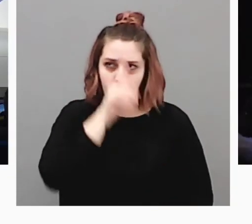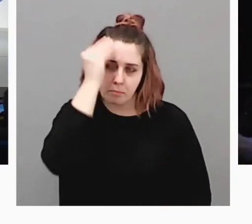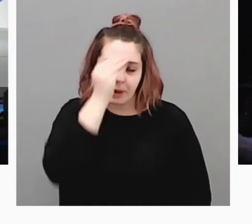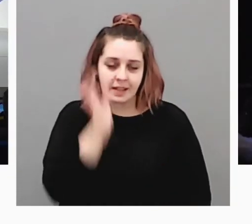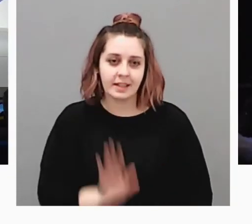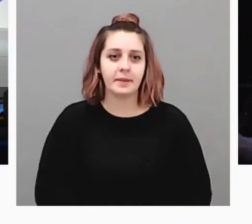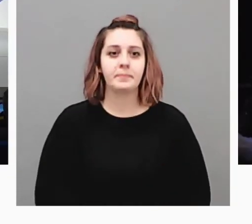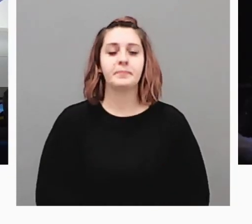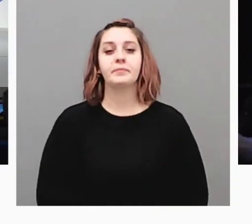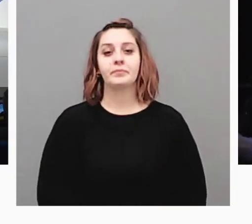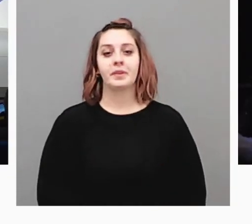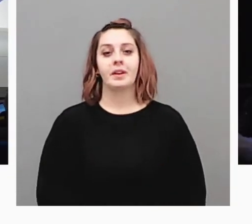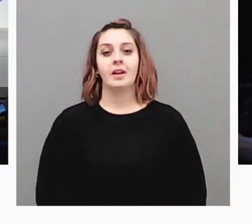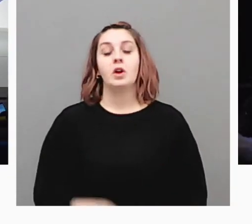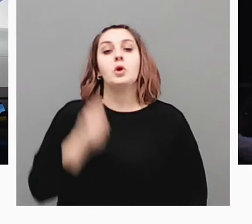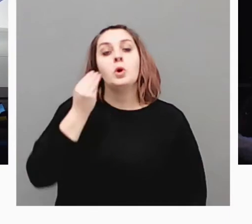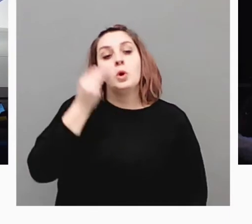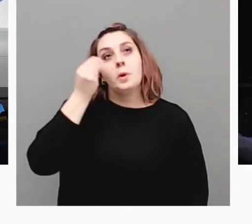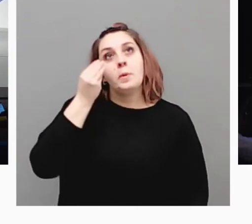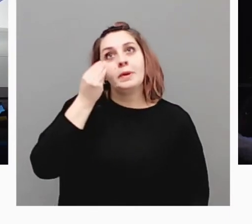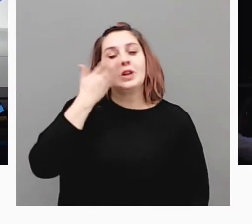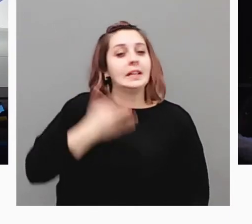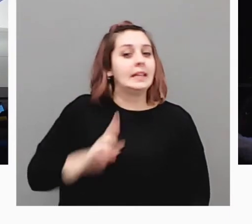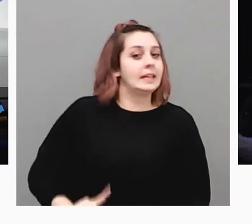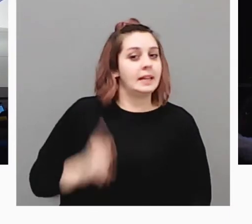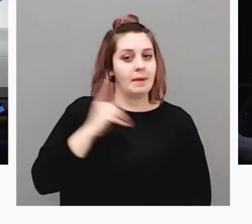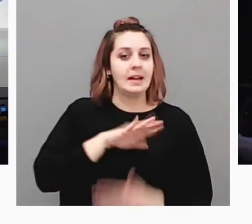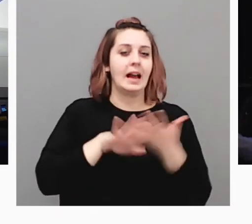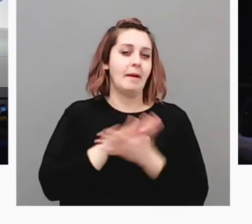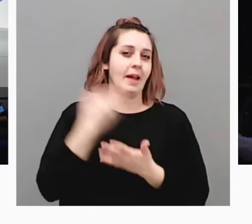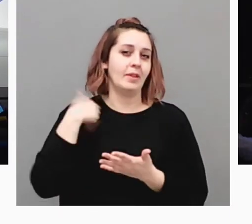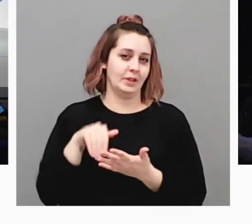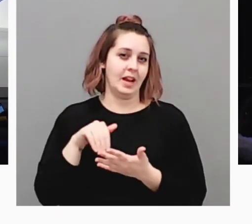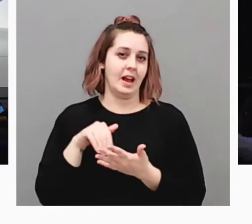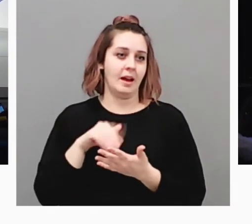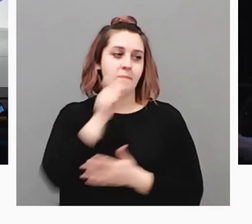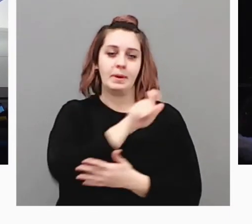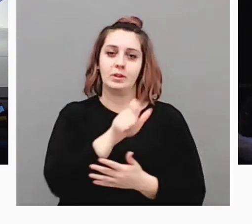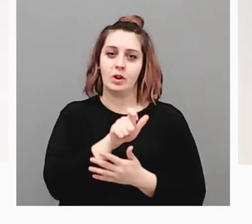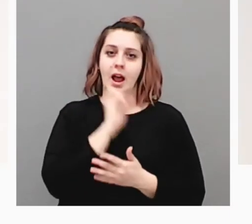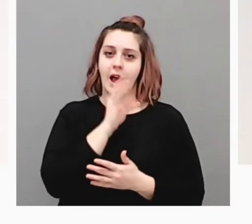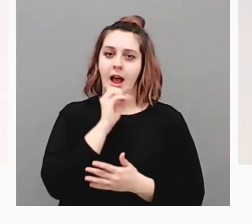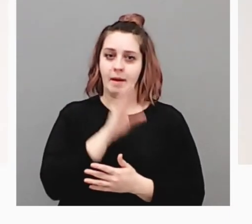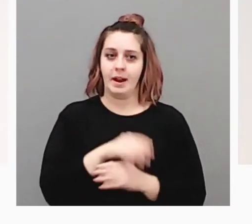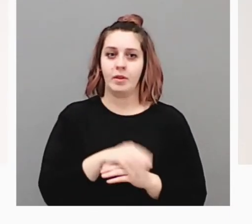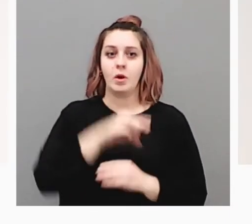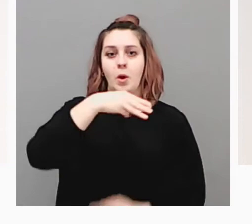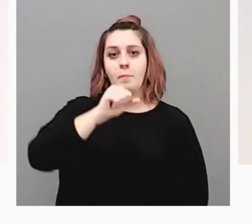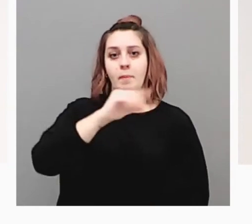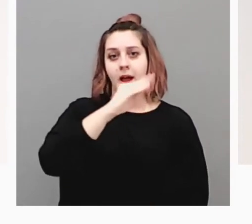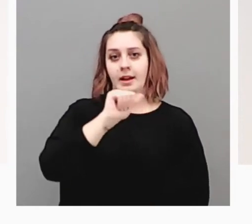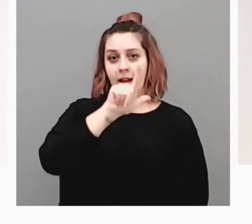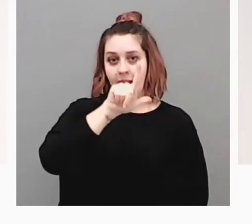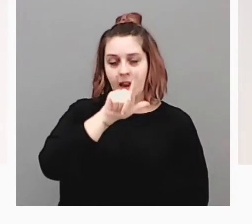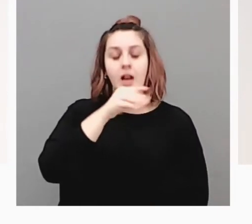Bueno, yo creo que lo más interesante han aflorado en las intervenciones que me han precedido, ¿no? El caso de Macael, que está muy bien orientado, que